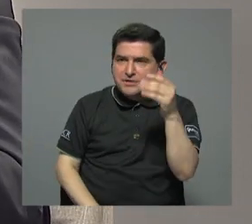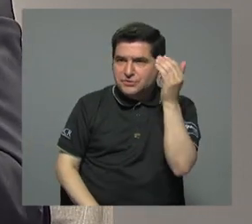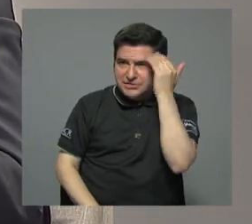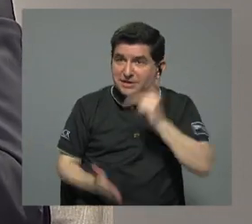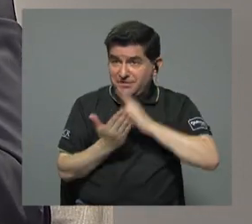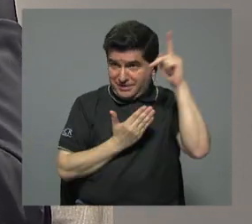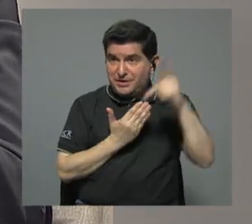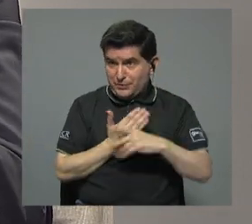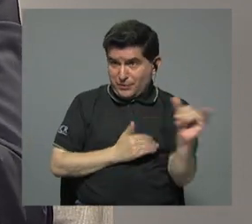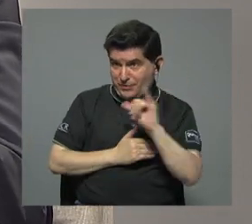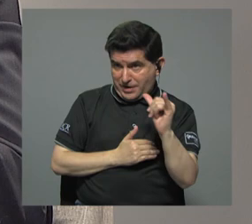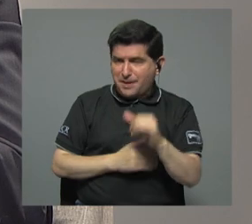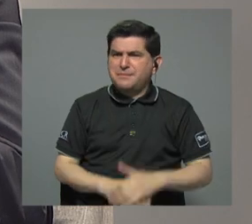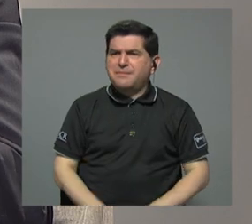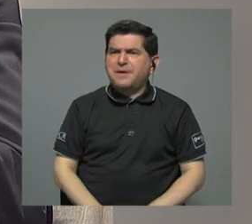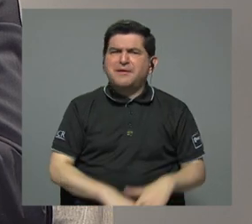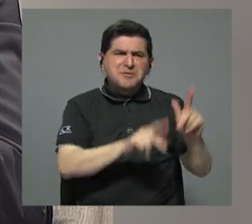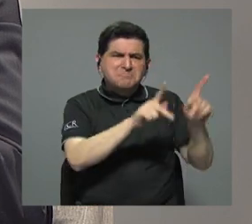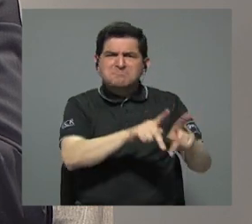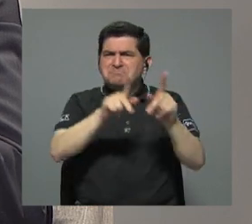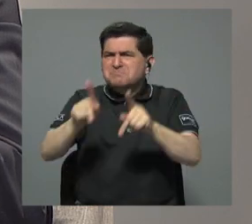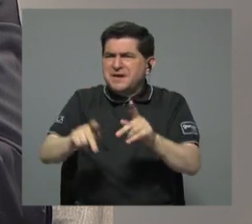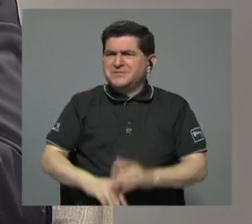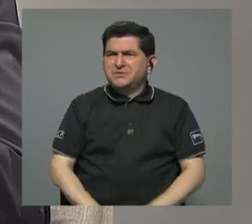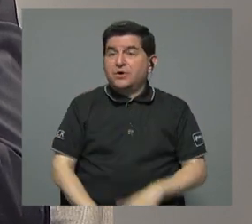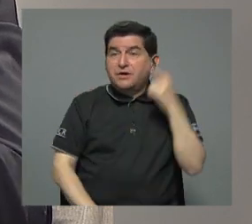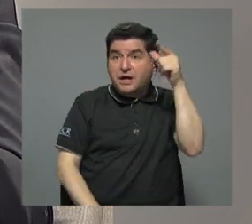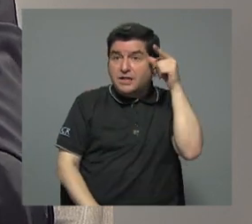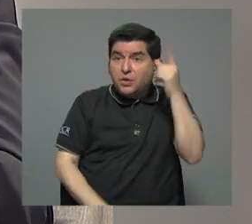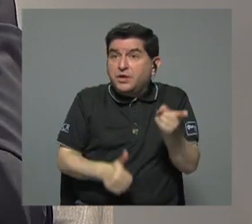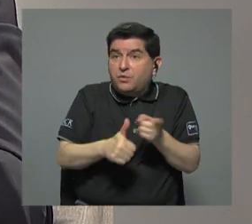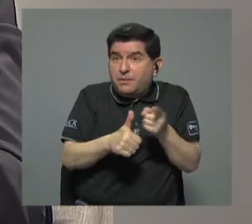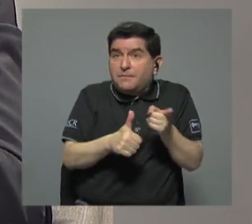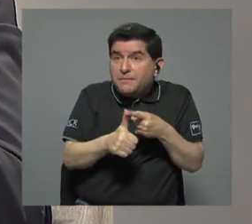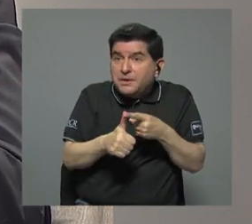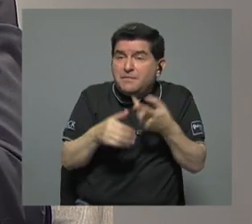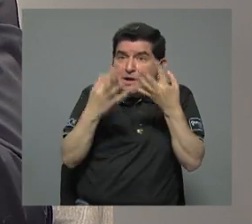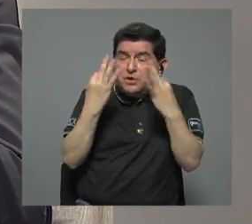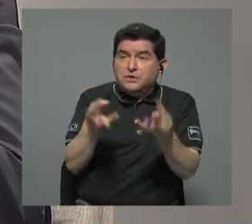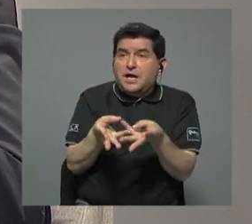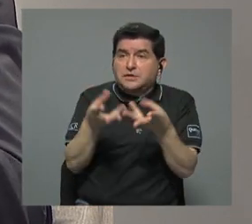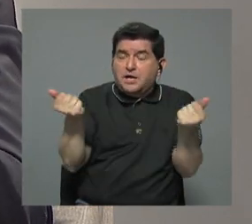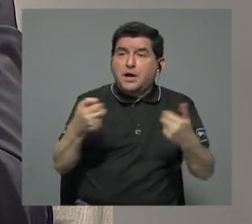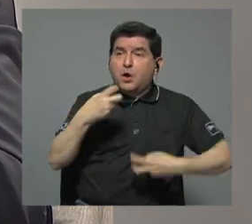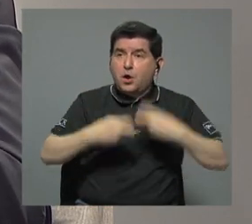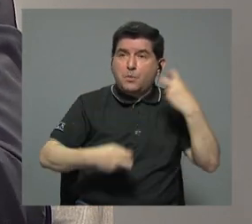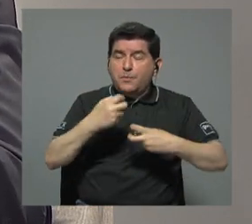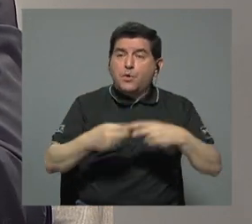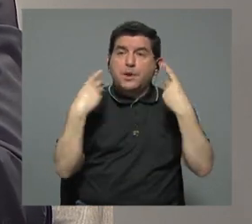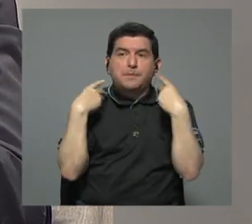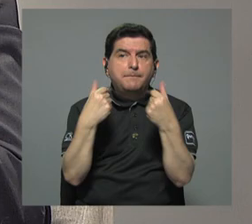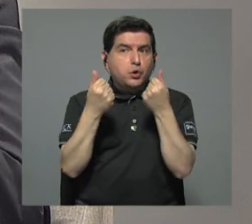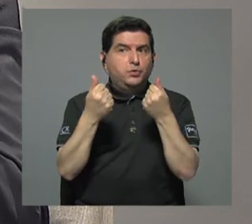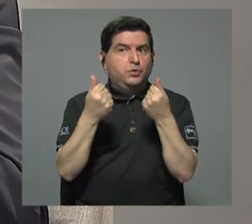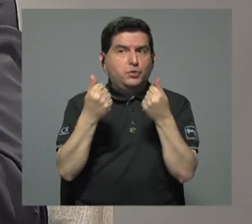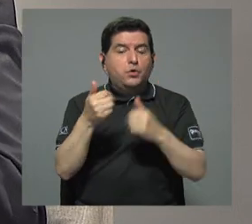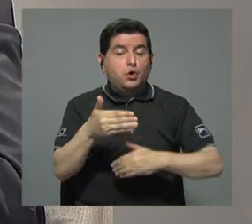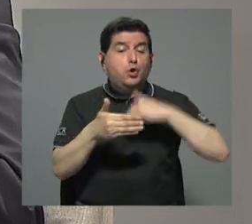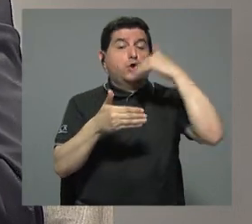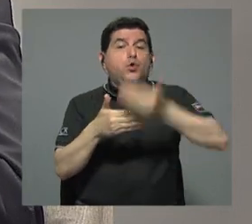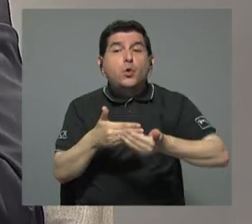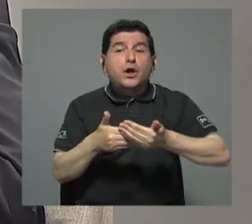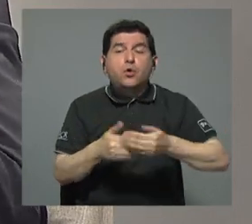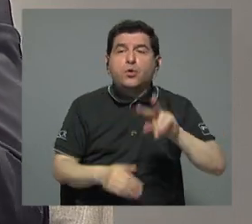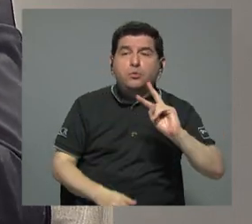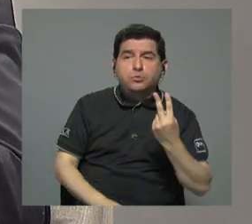un programa como éste también porque es que la gente desde luego primero trata de resolver sus problemas más inmediatos y después en todos